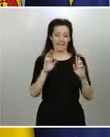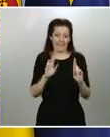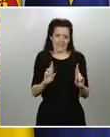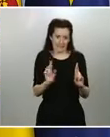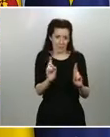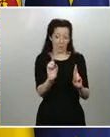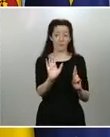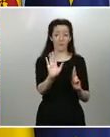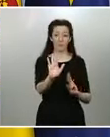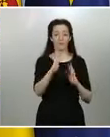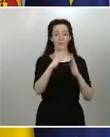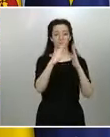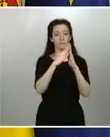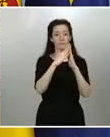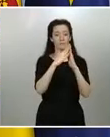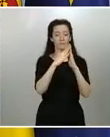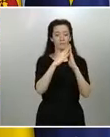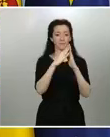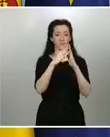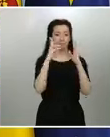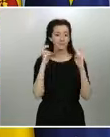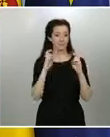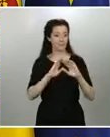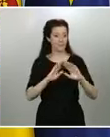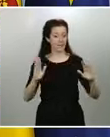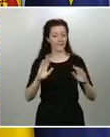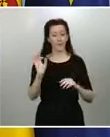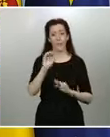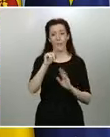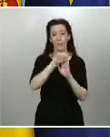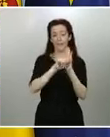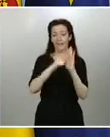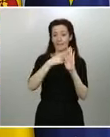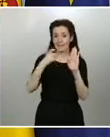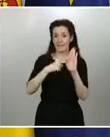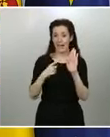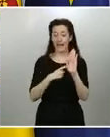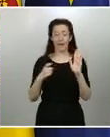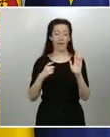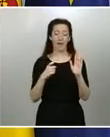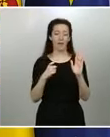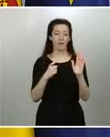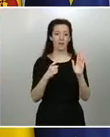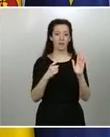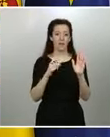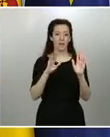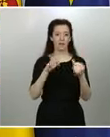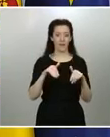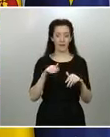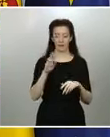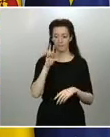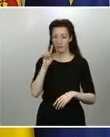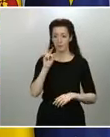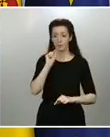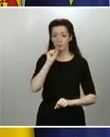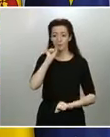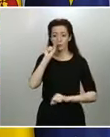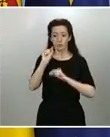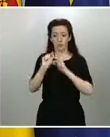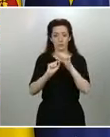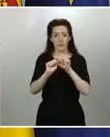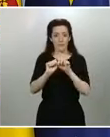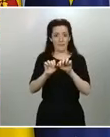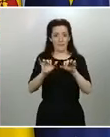repunte de los contagios debemos preservar un poco más de tiempo el instrumento normativo que permite